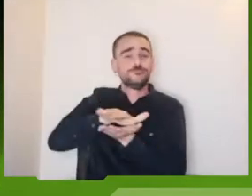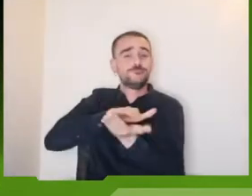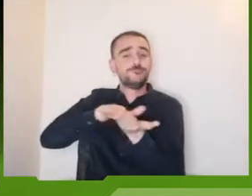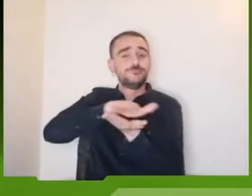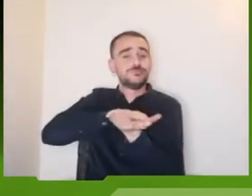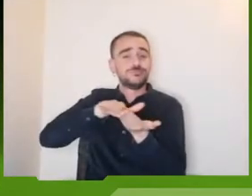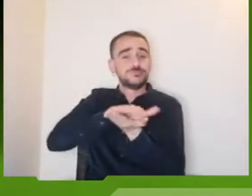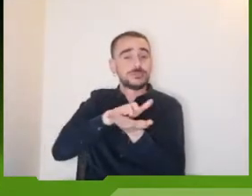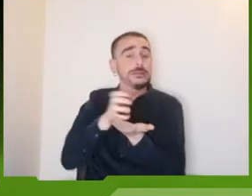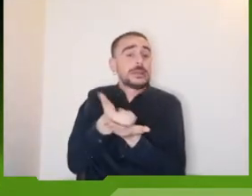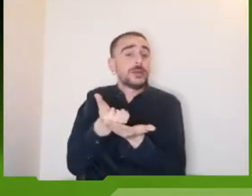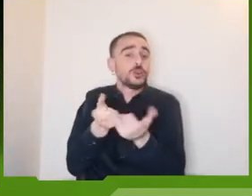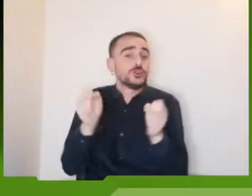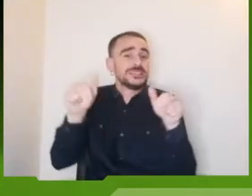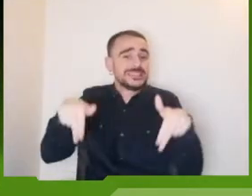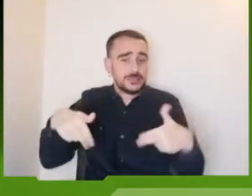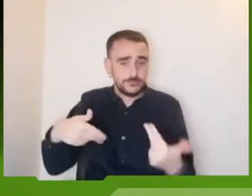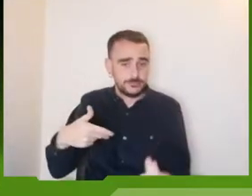tocado.